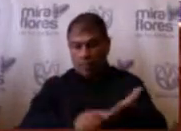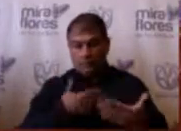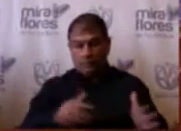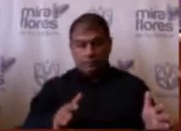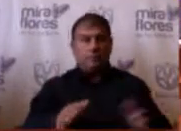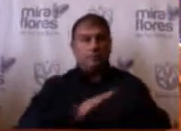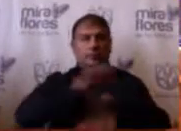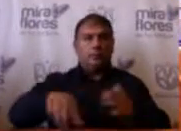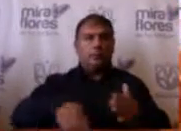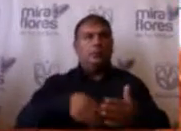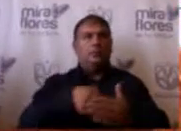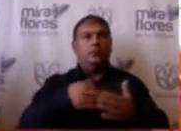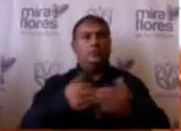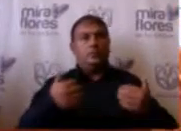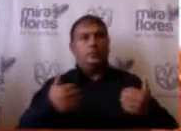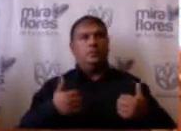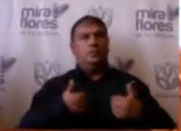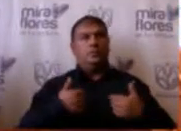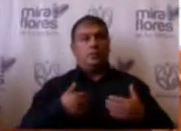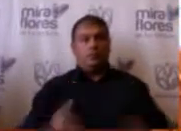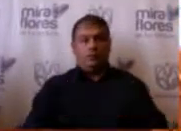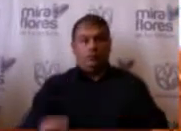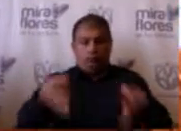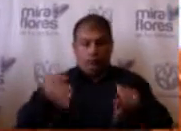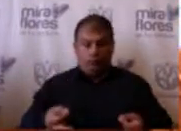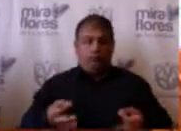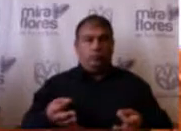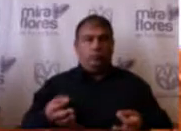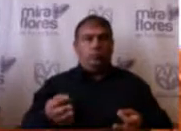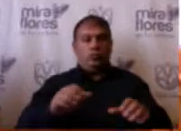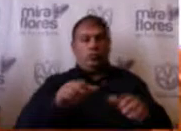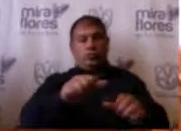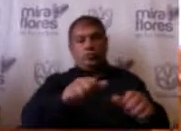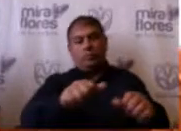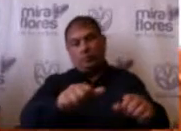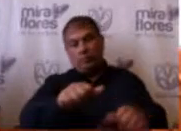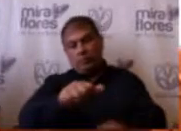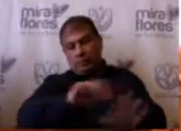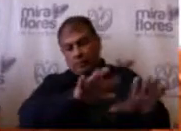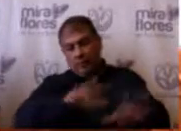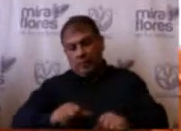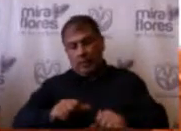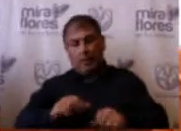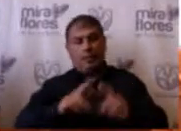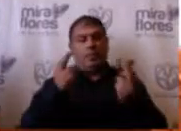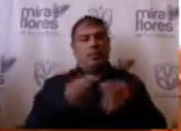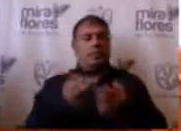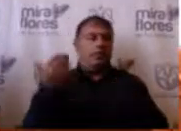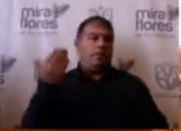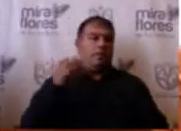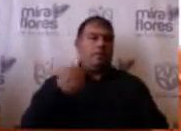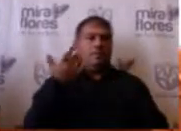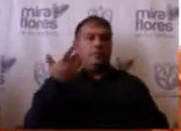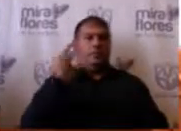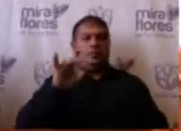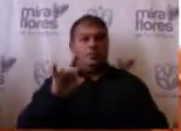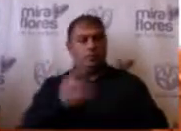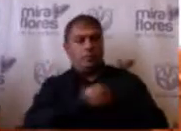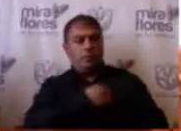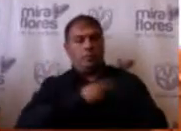todos tenemos en nuestro poder un acta de la sesión ordinaria de fecha 18 de mayo del año